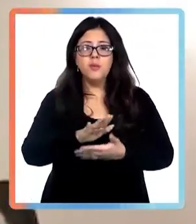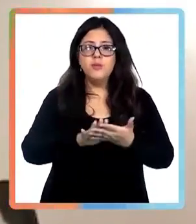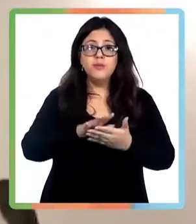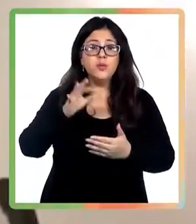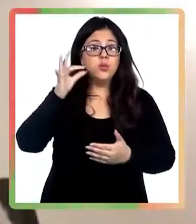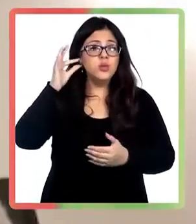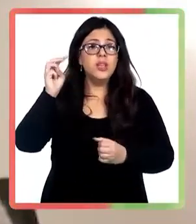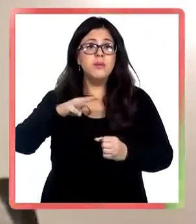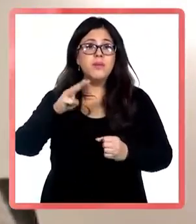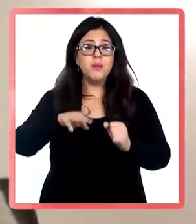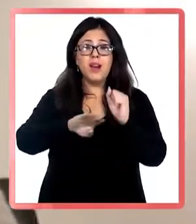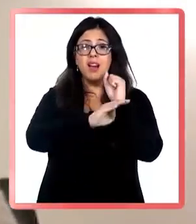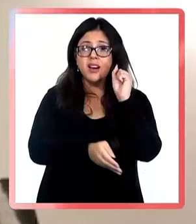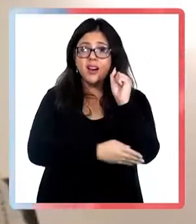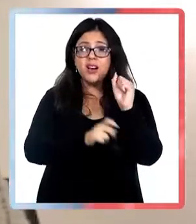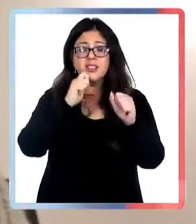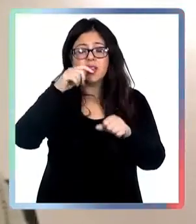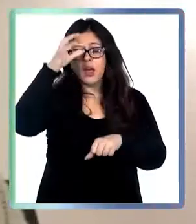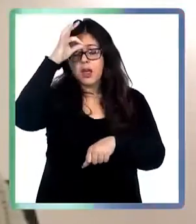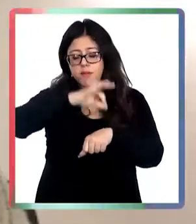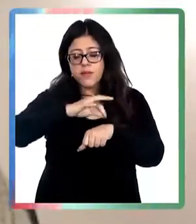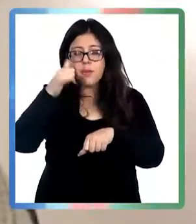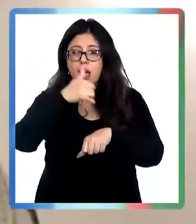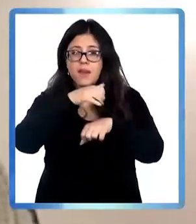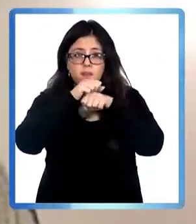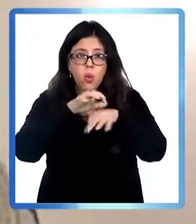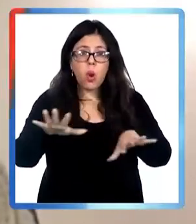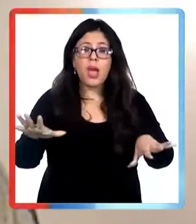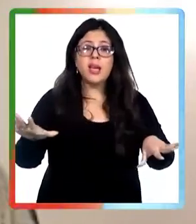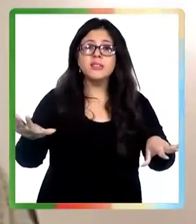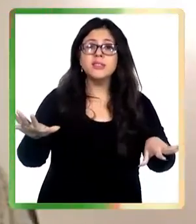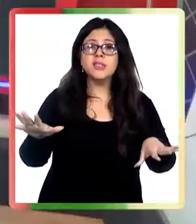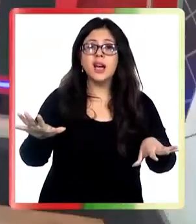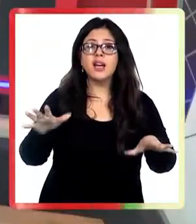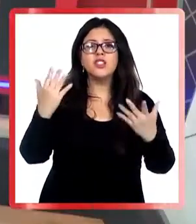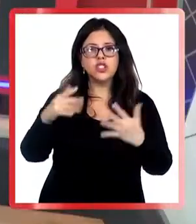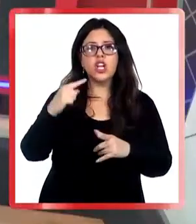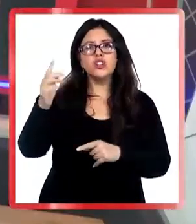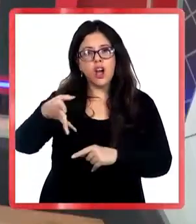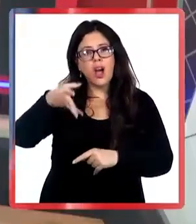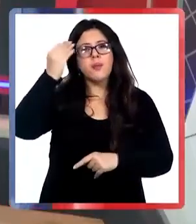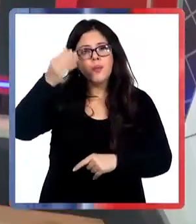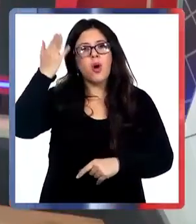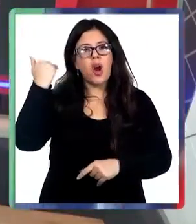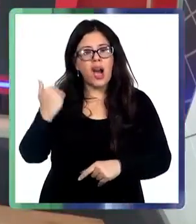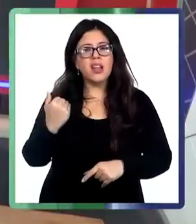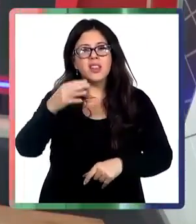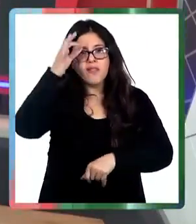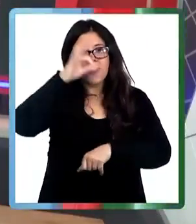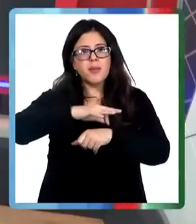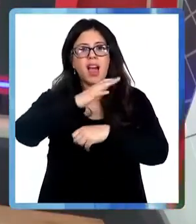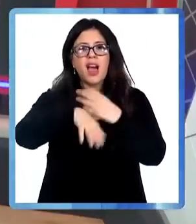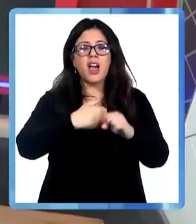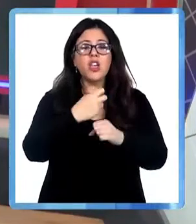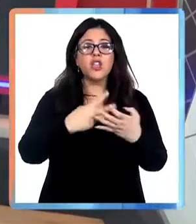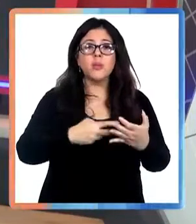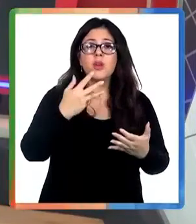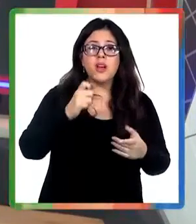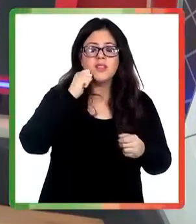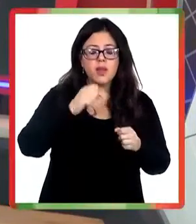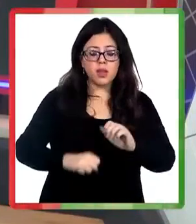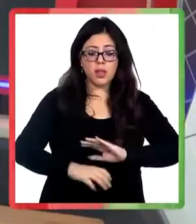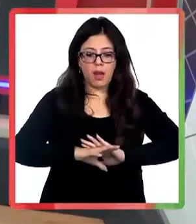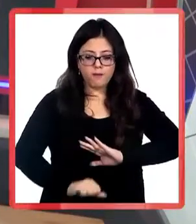que una madre embarazada desarrolle influenza, se ha reportado, y eso lo aprendimos con la pandemia del 2009, una mayor